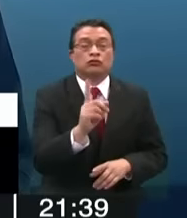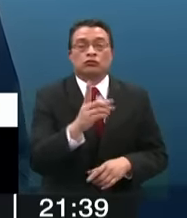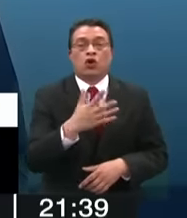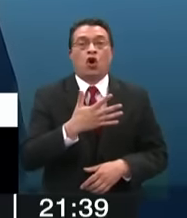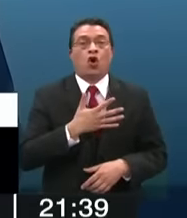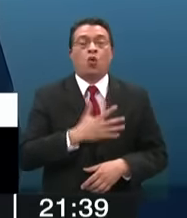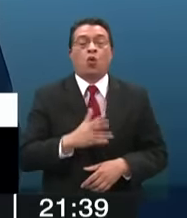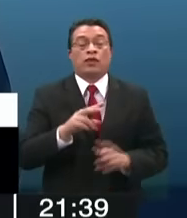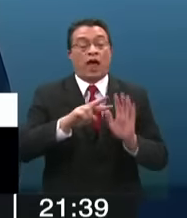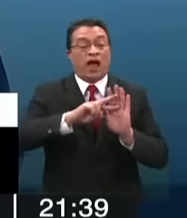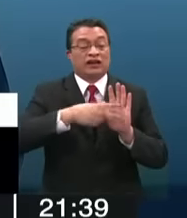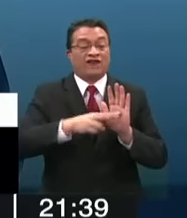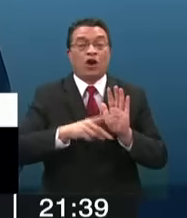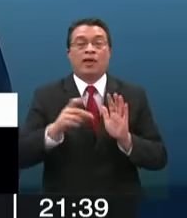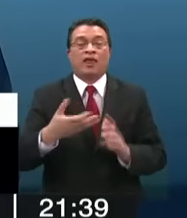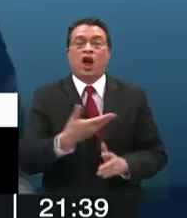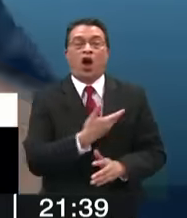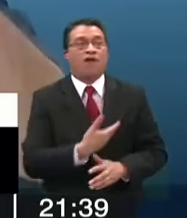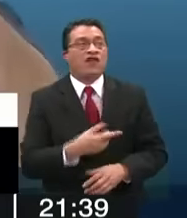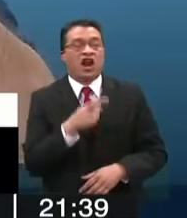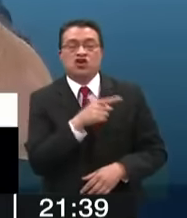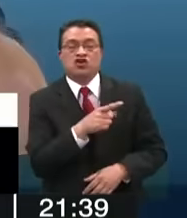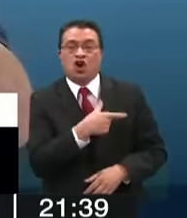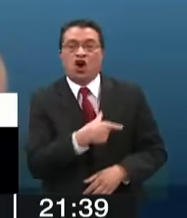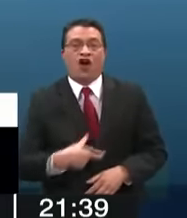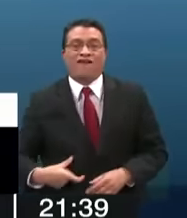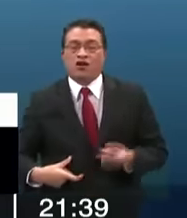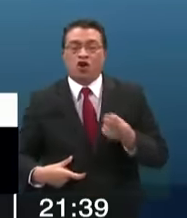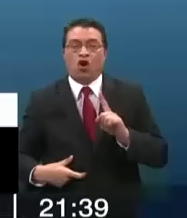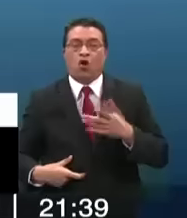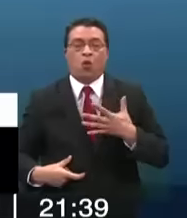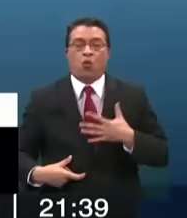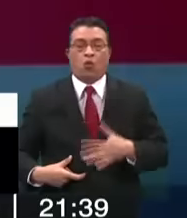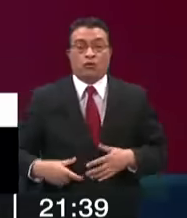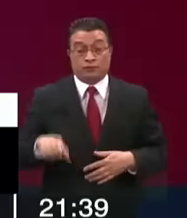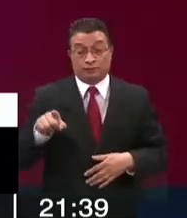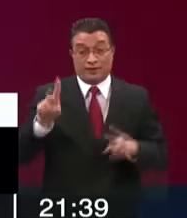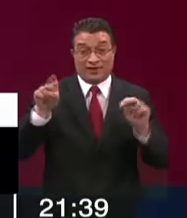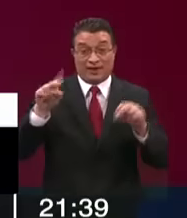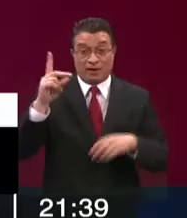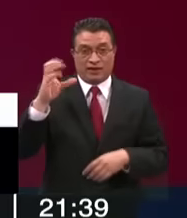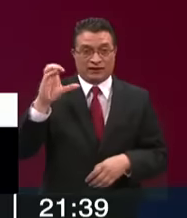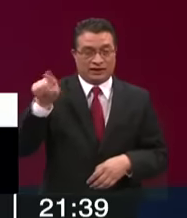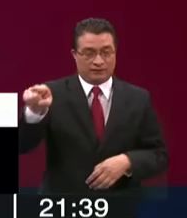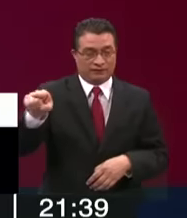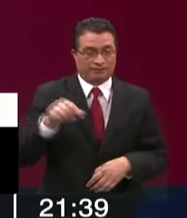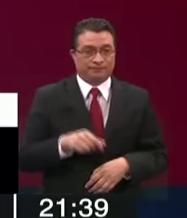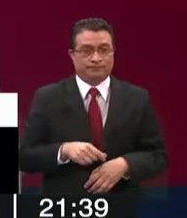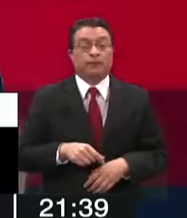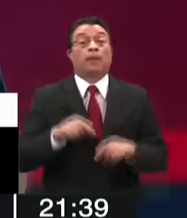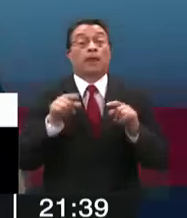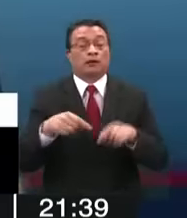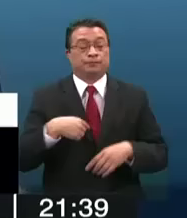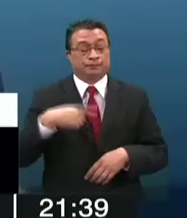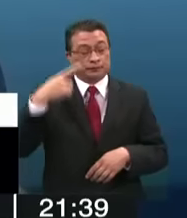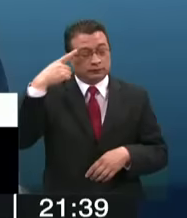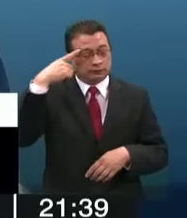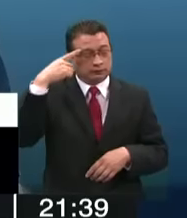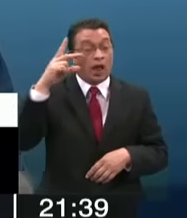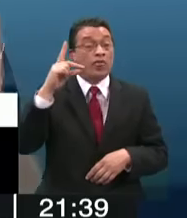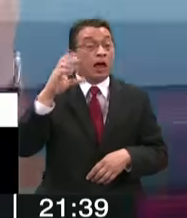las reformas de este gobierno. Entonces, ese es un tema de la Democracia Cristiana. Mi impresión es que la Democracia Cristiana